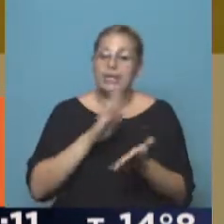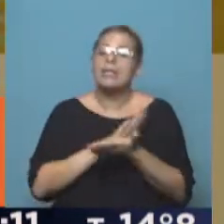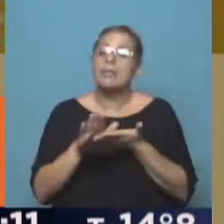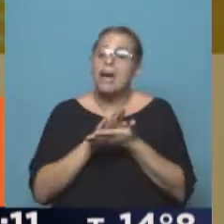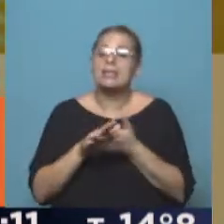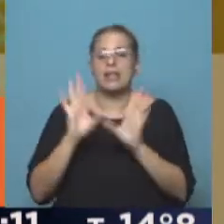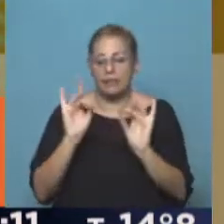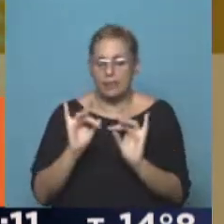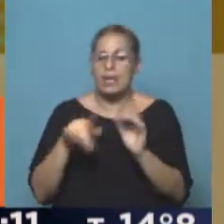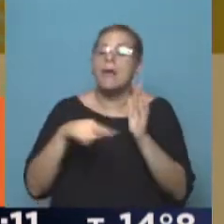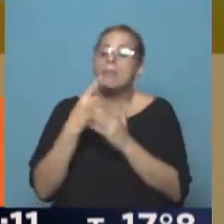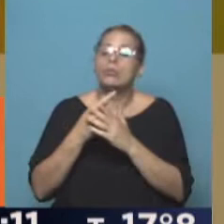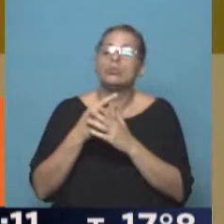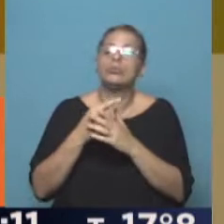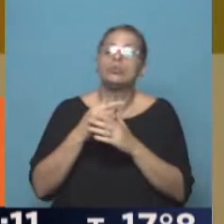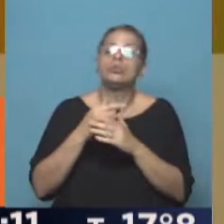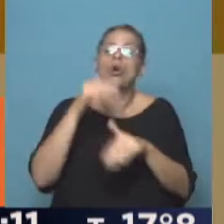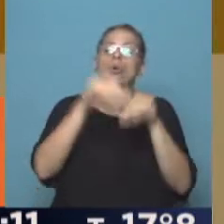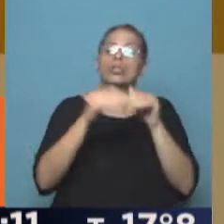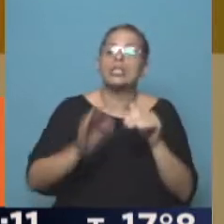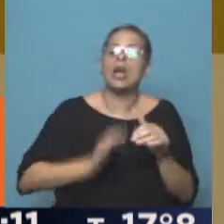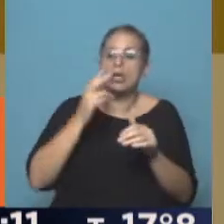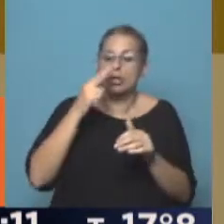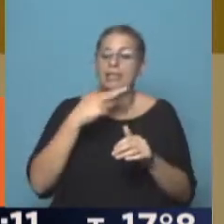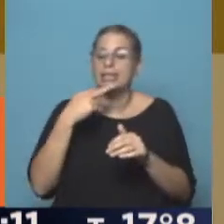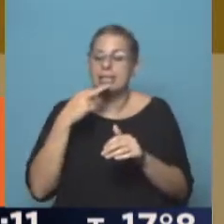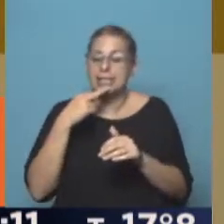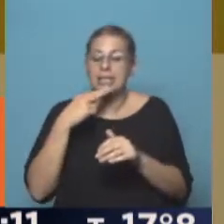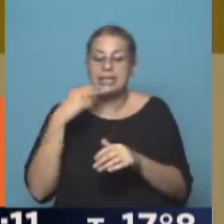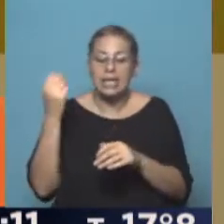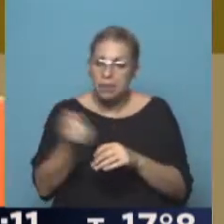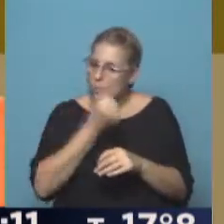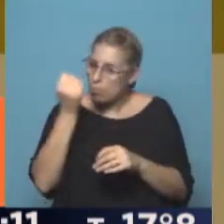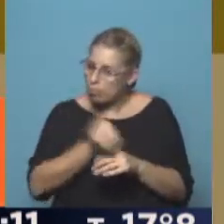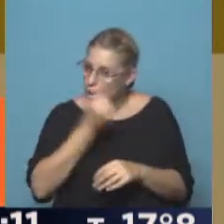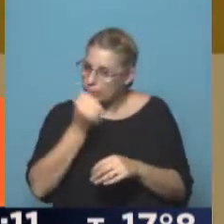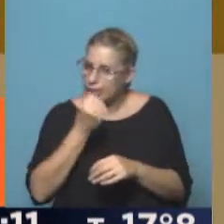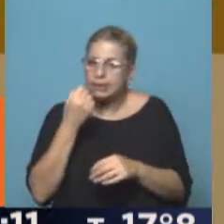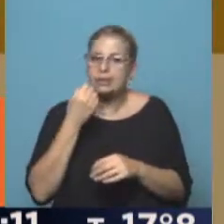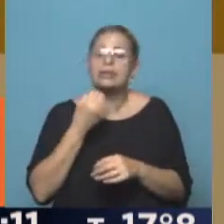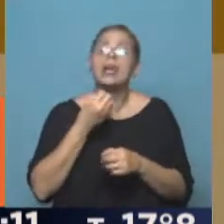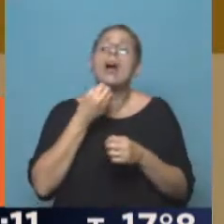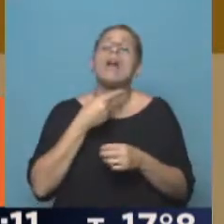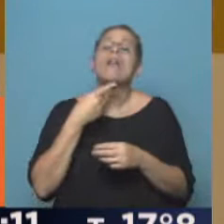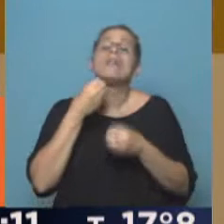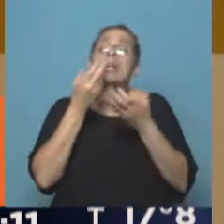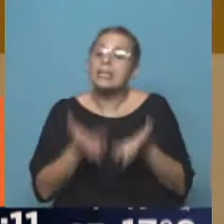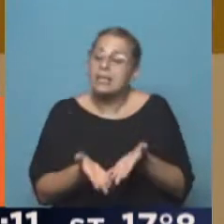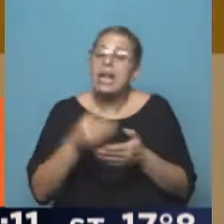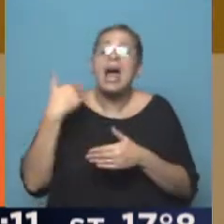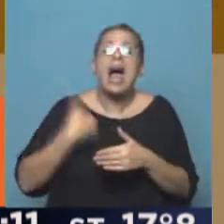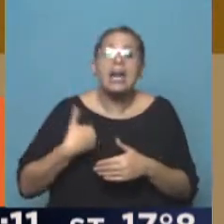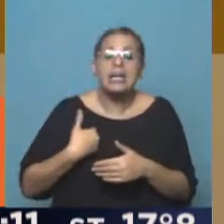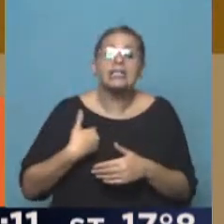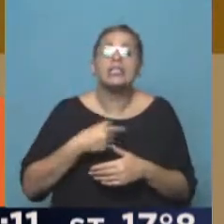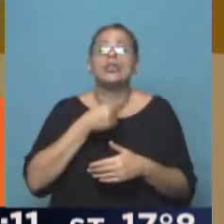y la elección del 2017 es una elección este clave donde se pone a prueba este si los argentinos seguimos dispuestos